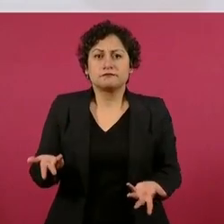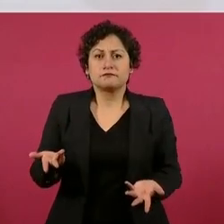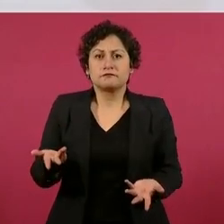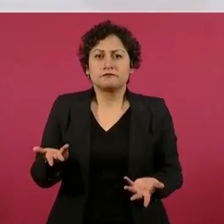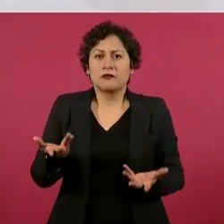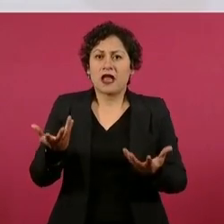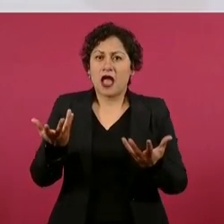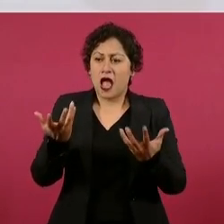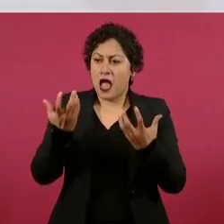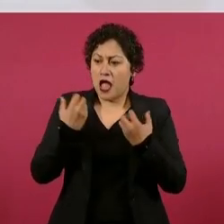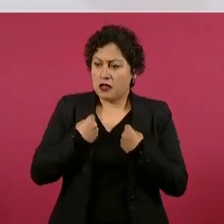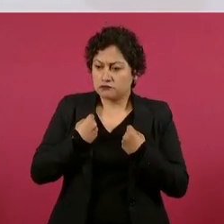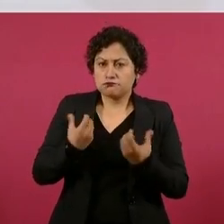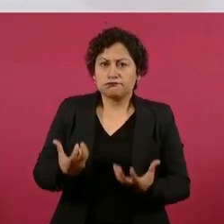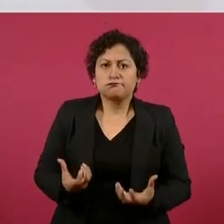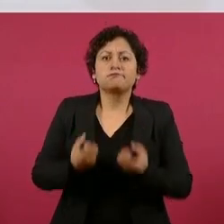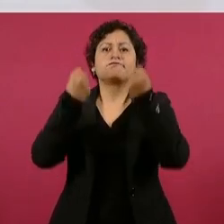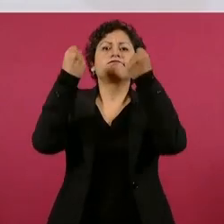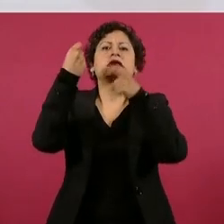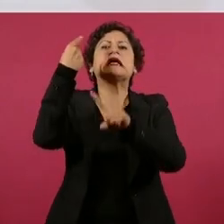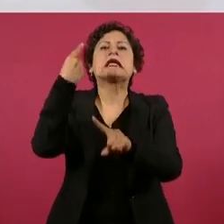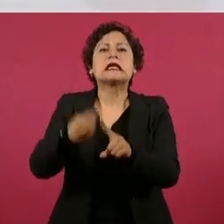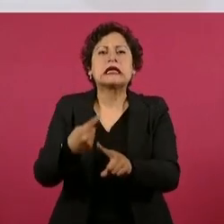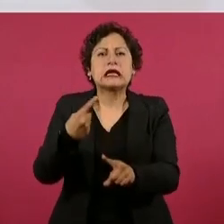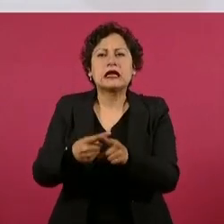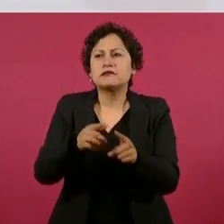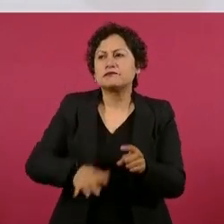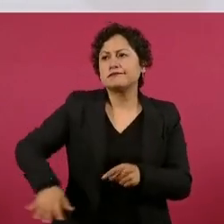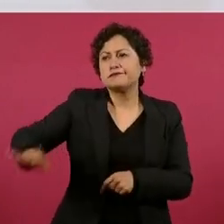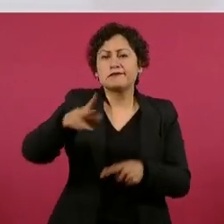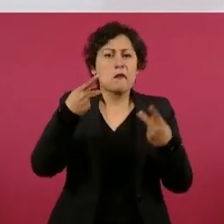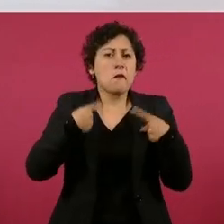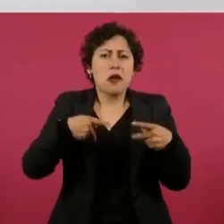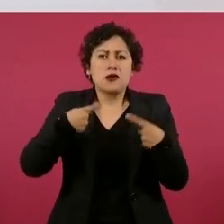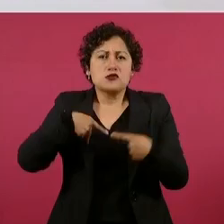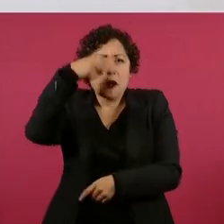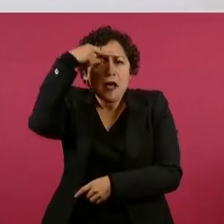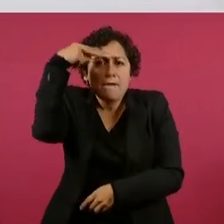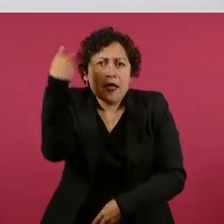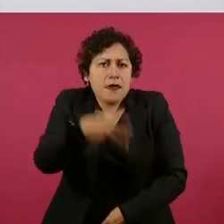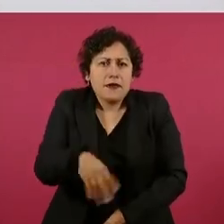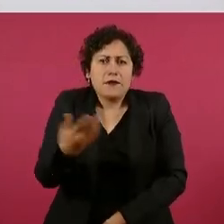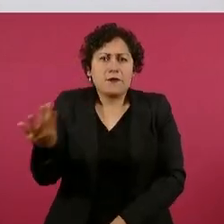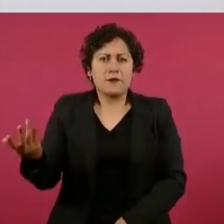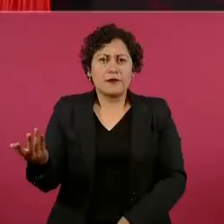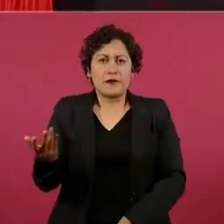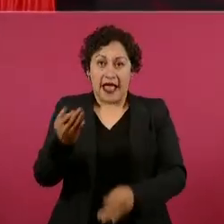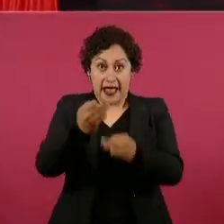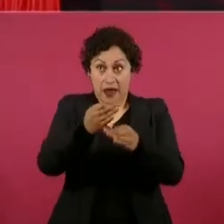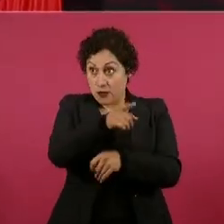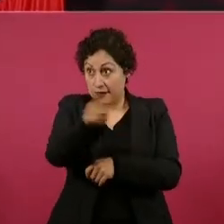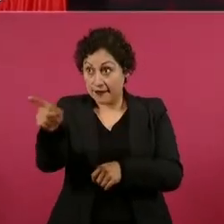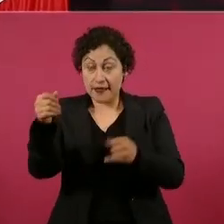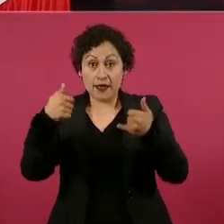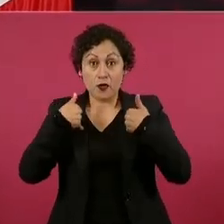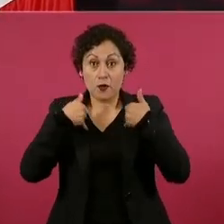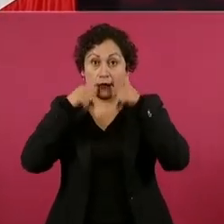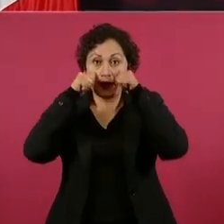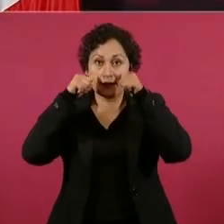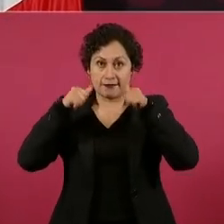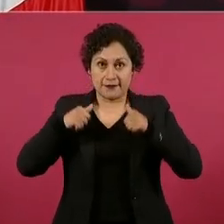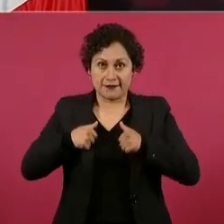gente del pueblo. Para los jóvenes, en ese entonces se